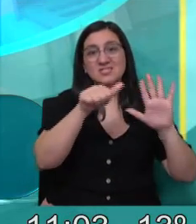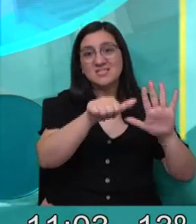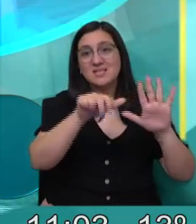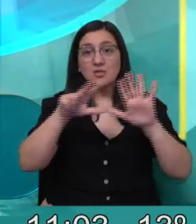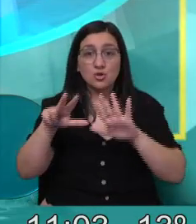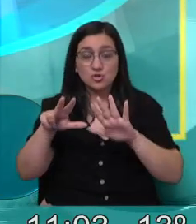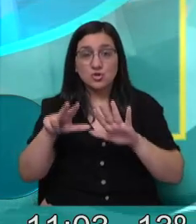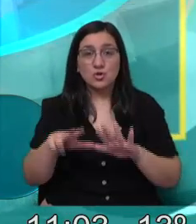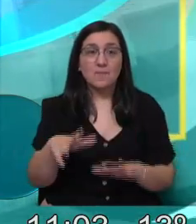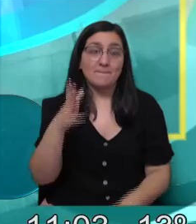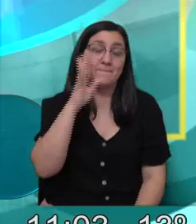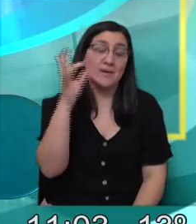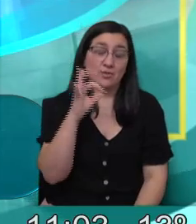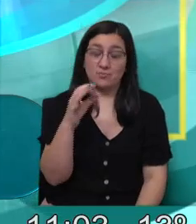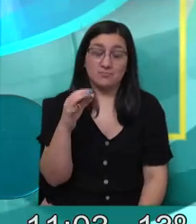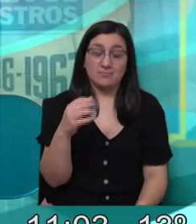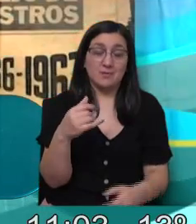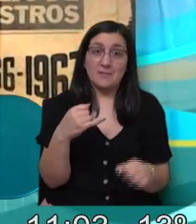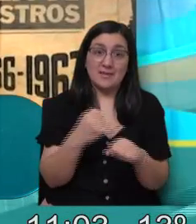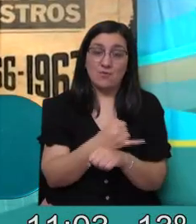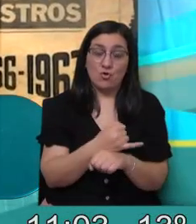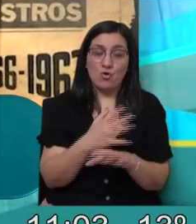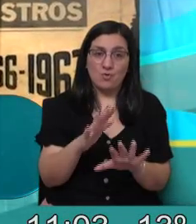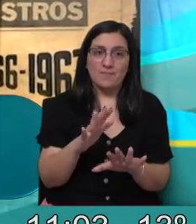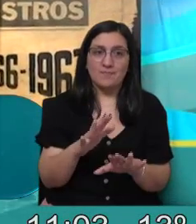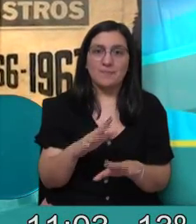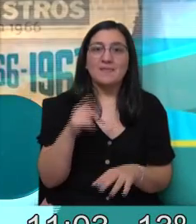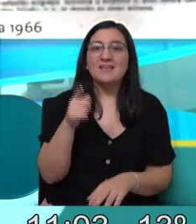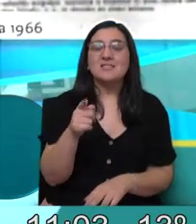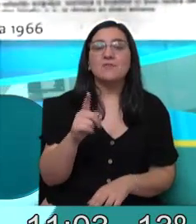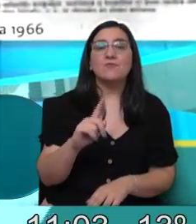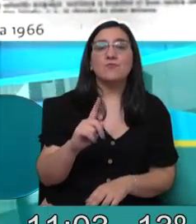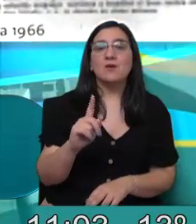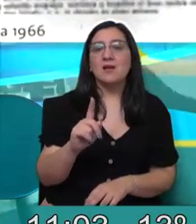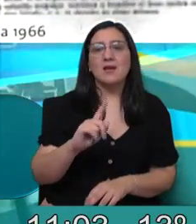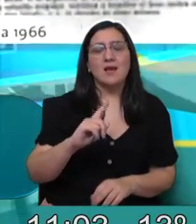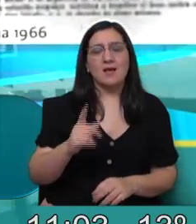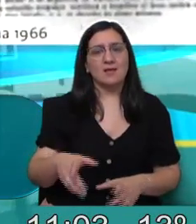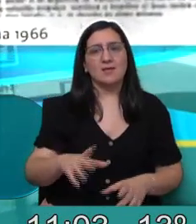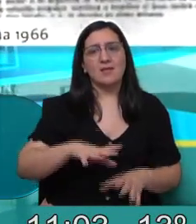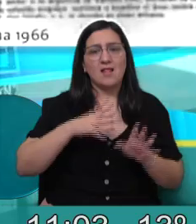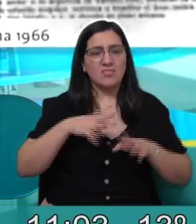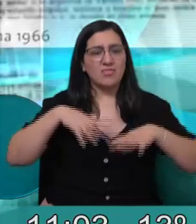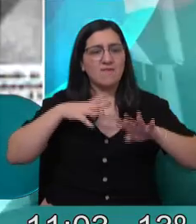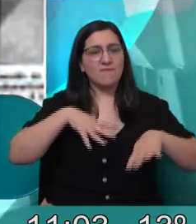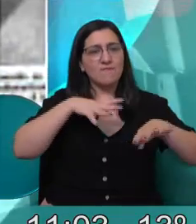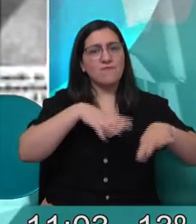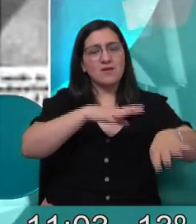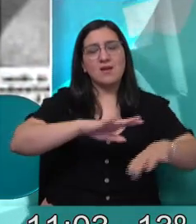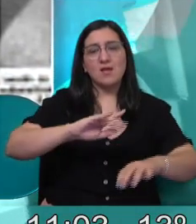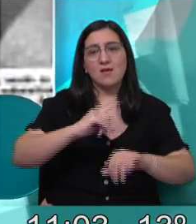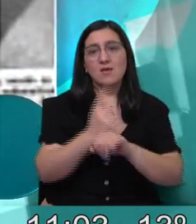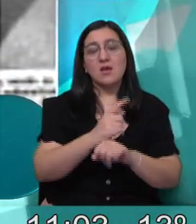1968, perdón y disculpas por no quiero errarle en las fechas, Norbis fue la abanderada uruguaya en el desfile inaugural y logró